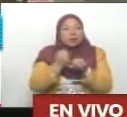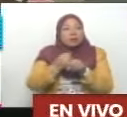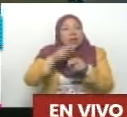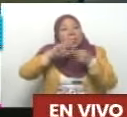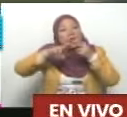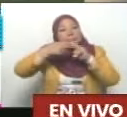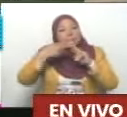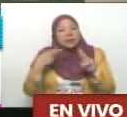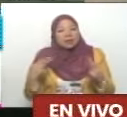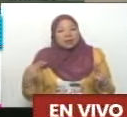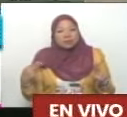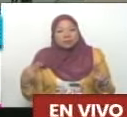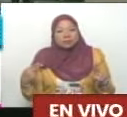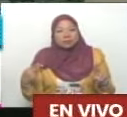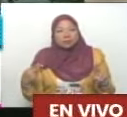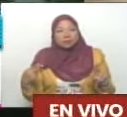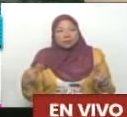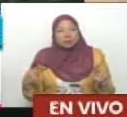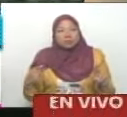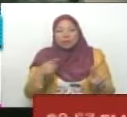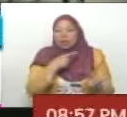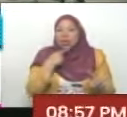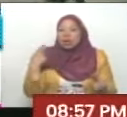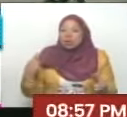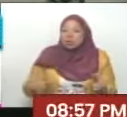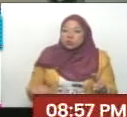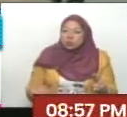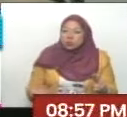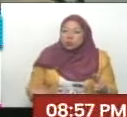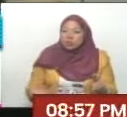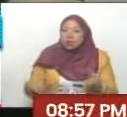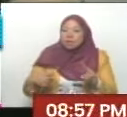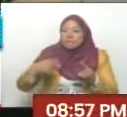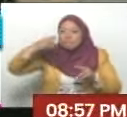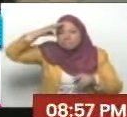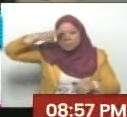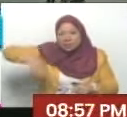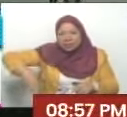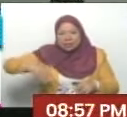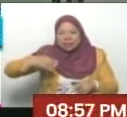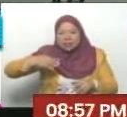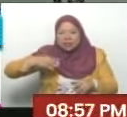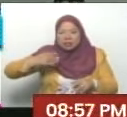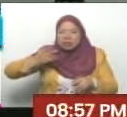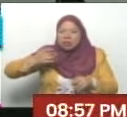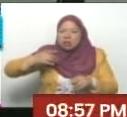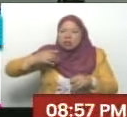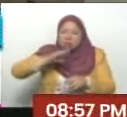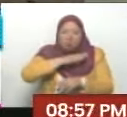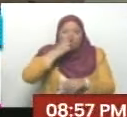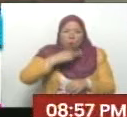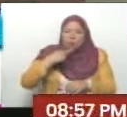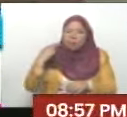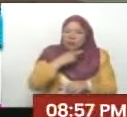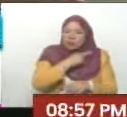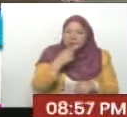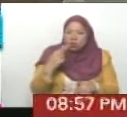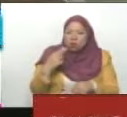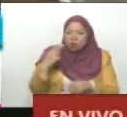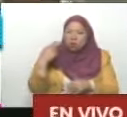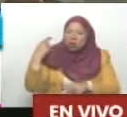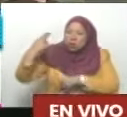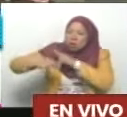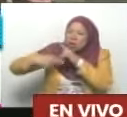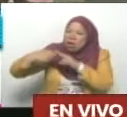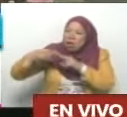paz. China no está yendo al espacio para militarizar el espacio, para llenar de bombas nucleares el